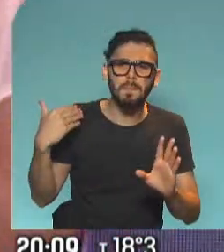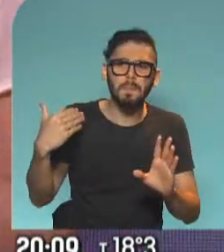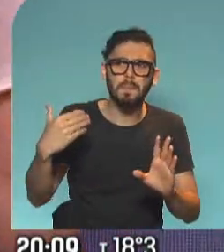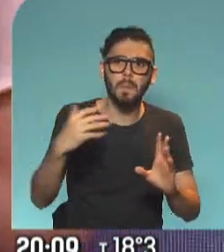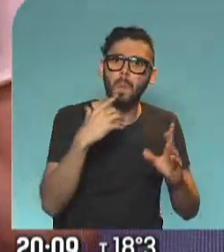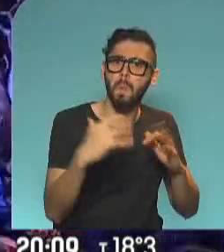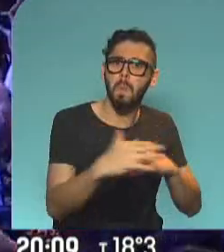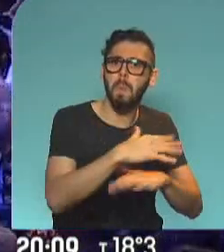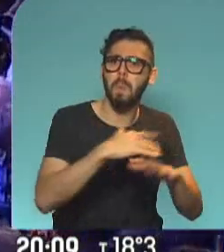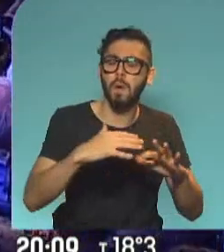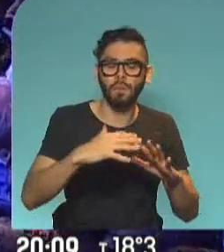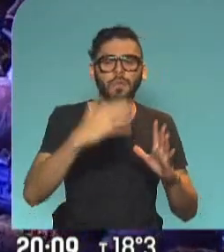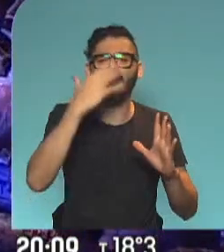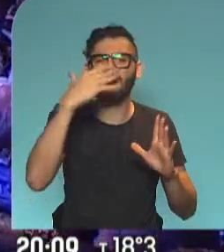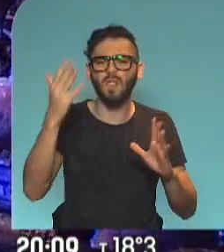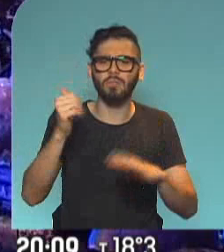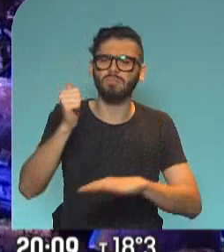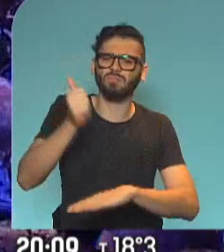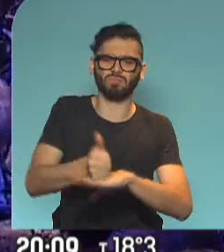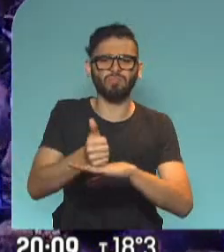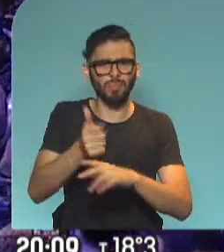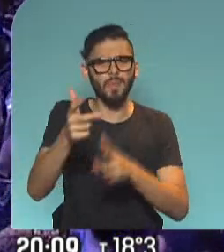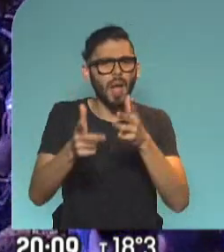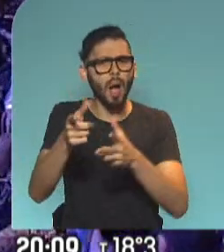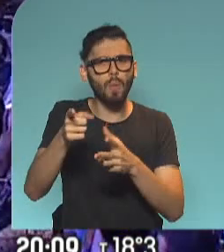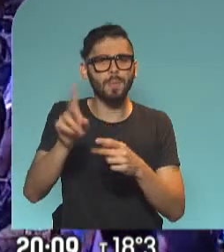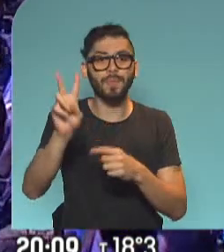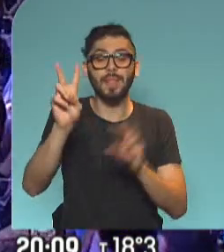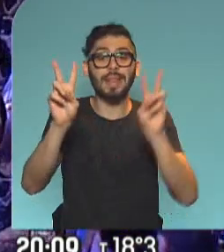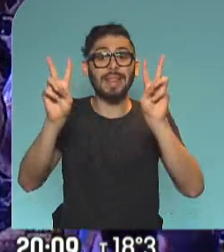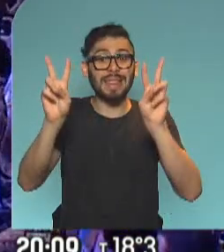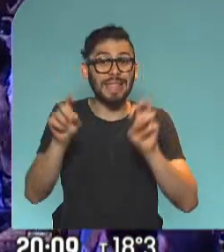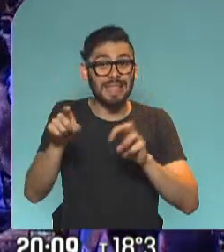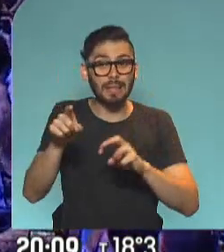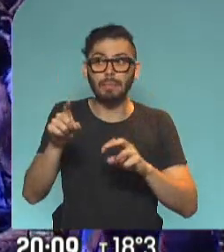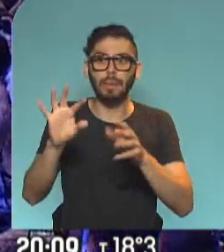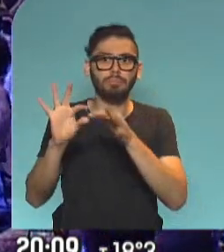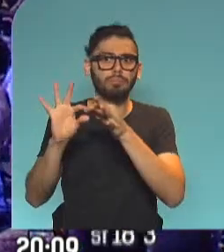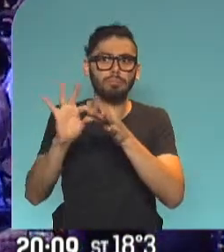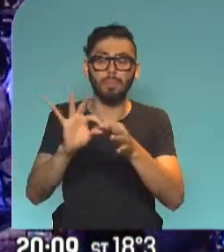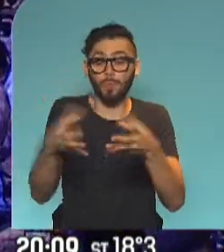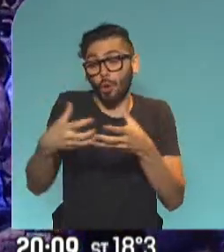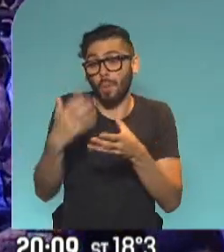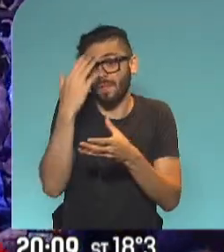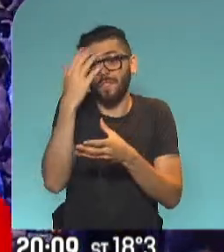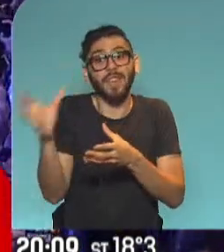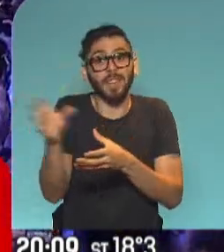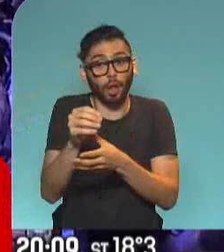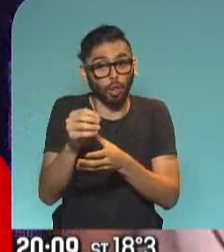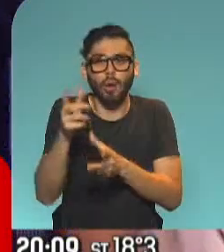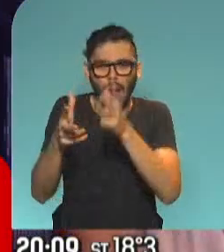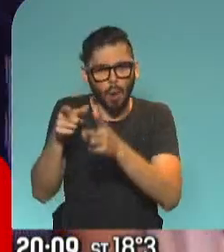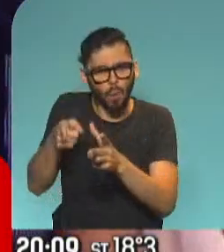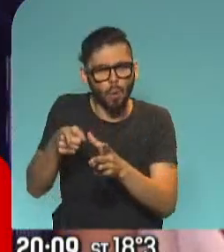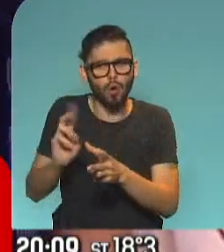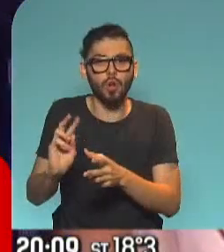Cristina Fernández de Kirchner finalmente habló sobre algunos temas que conciernen a la interna del Frente de Todos, ratificó su